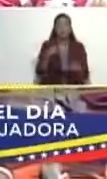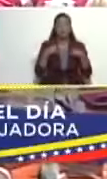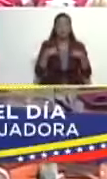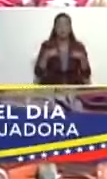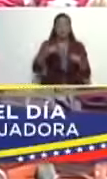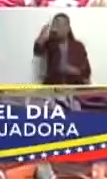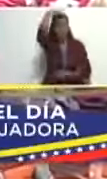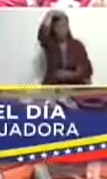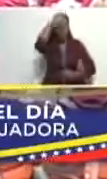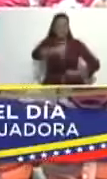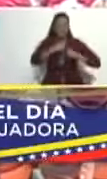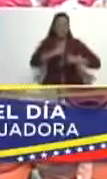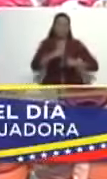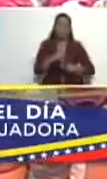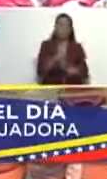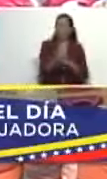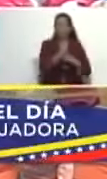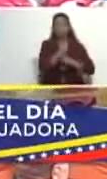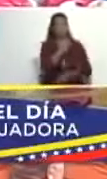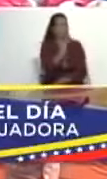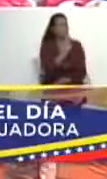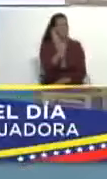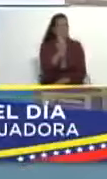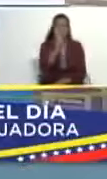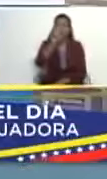Colonia, jamás.